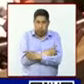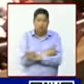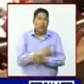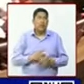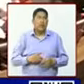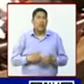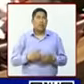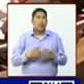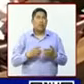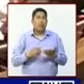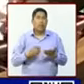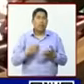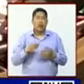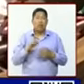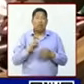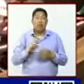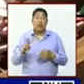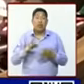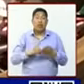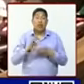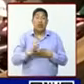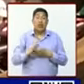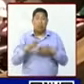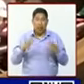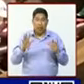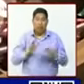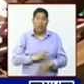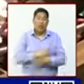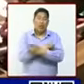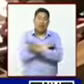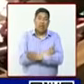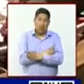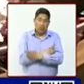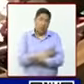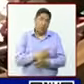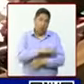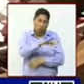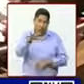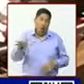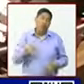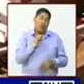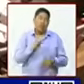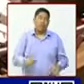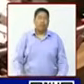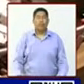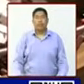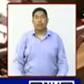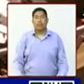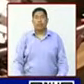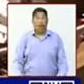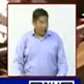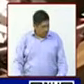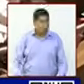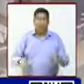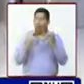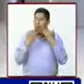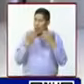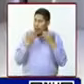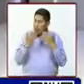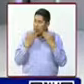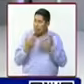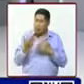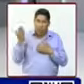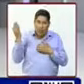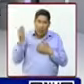próximo 22 de diciembre. Ese es el informe hasta ahora de la noche. Todavía hay debate acá en la Asamblea Legislativa. Muy bien, gracias, gracias, John,